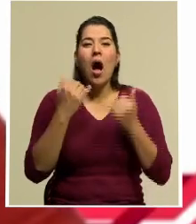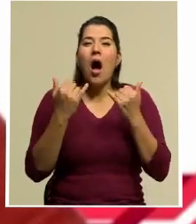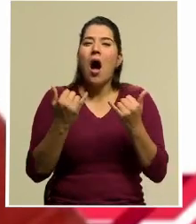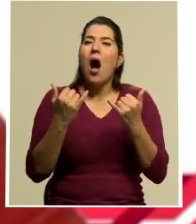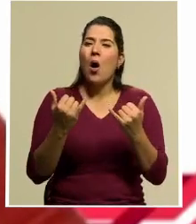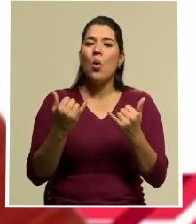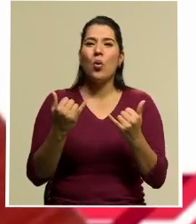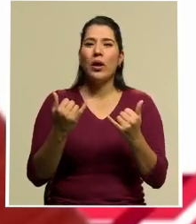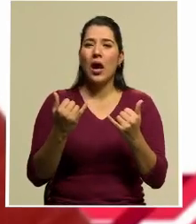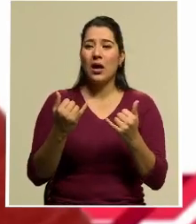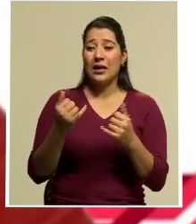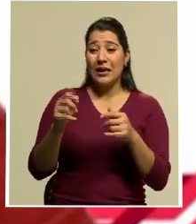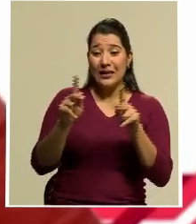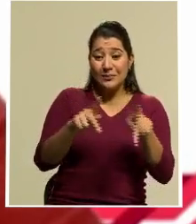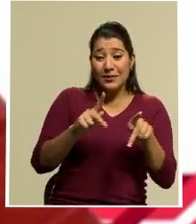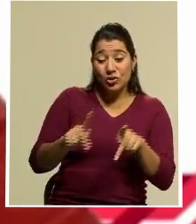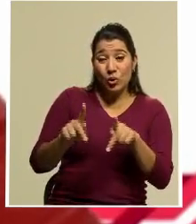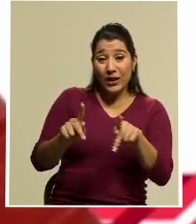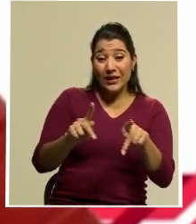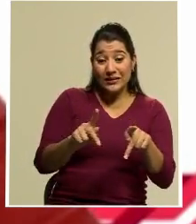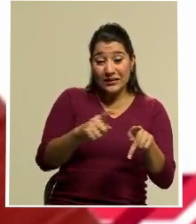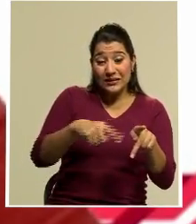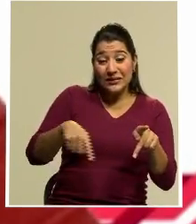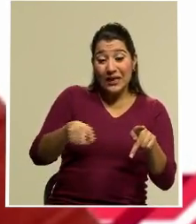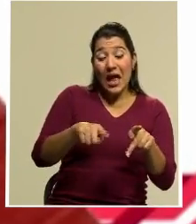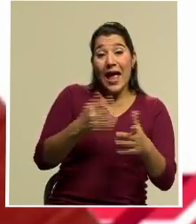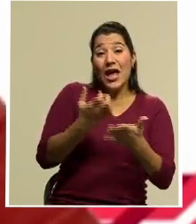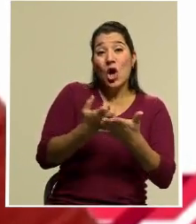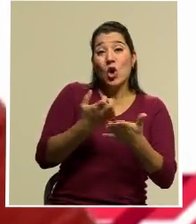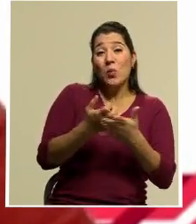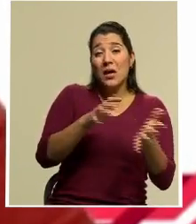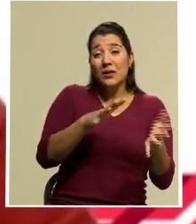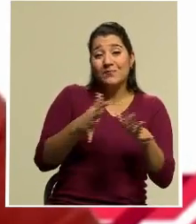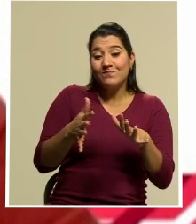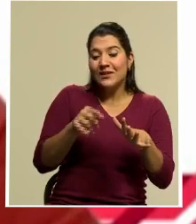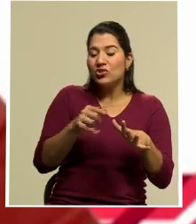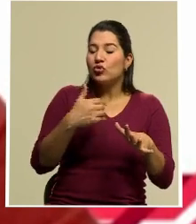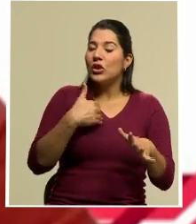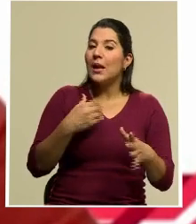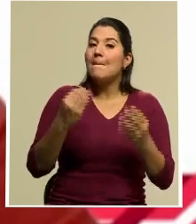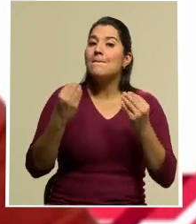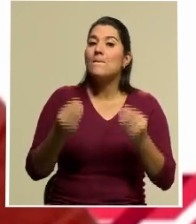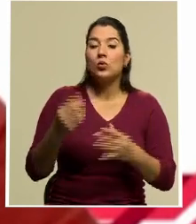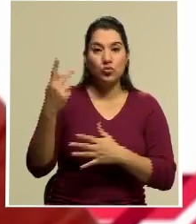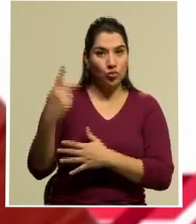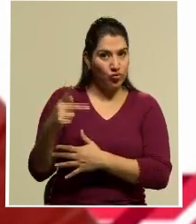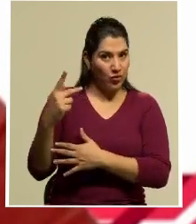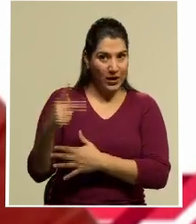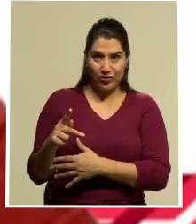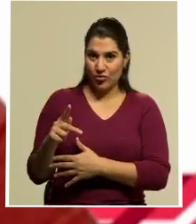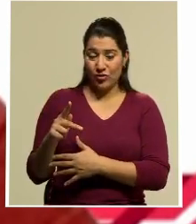clase media en mucho riesgo. No hay un